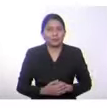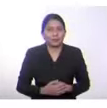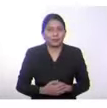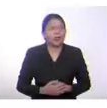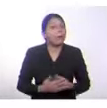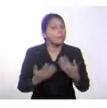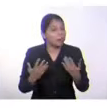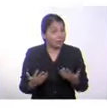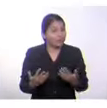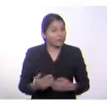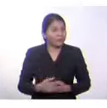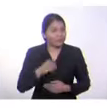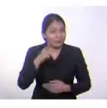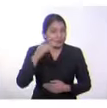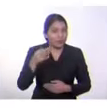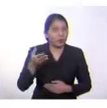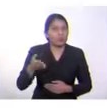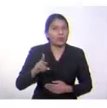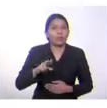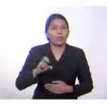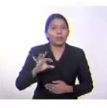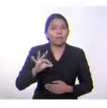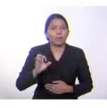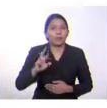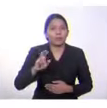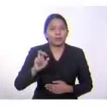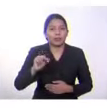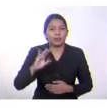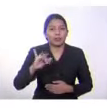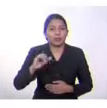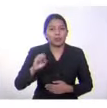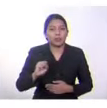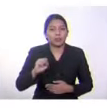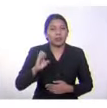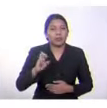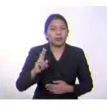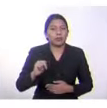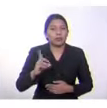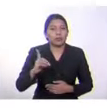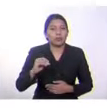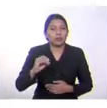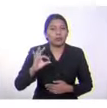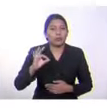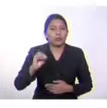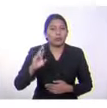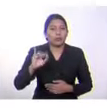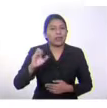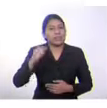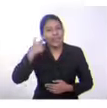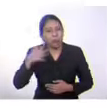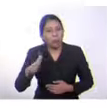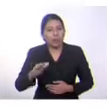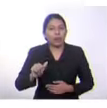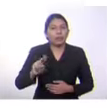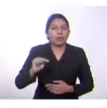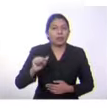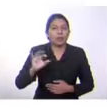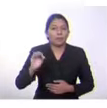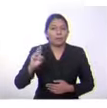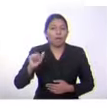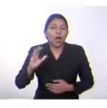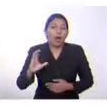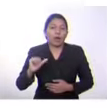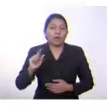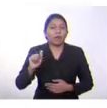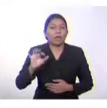Además, utiliza referencias endofóricas como la anáfora o la catáfora para que tu lenguaje sea más fluido.